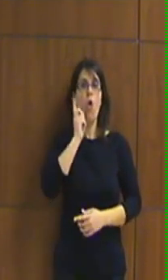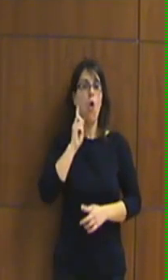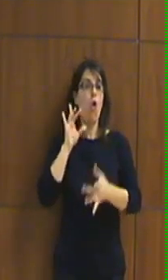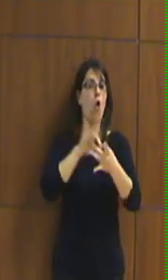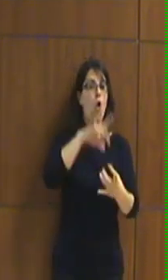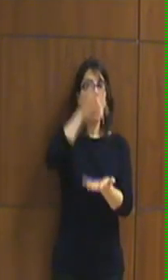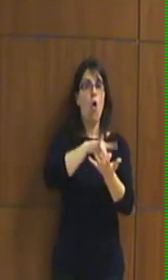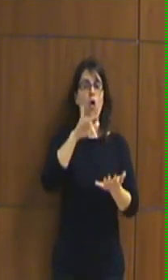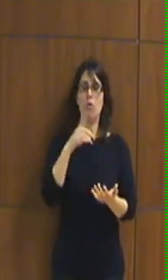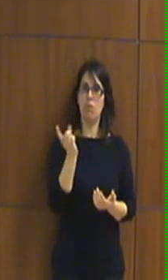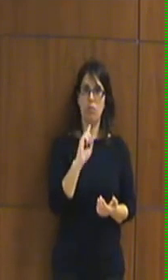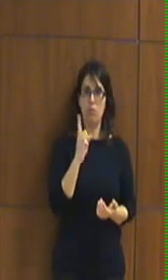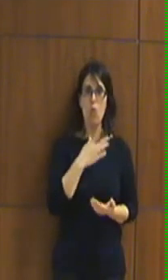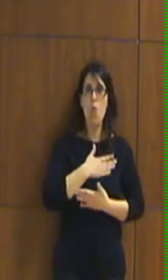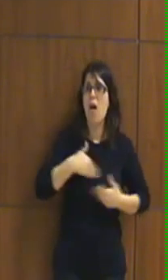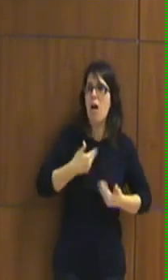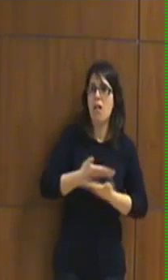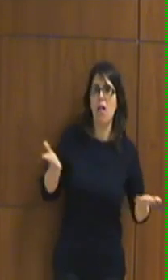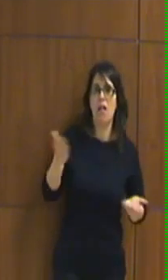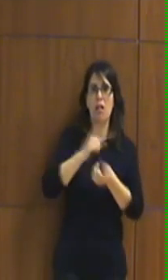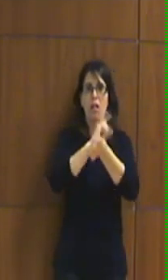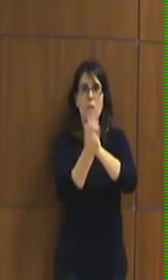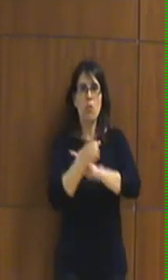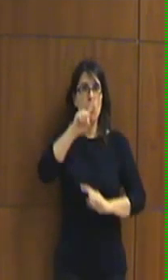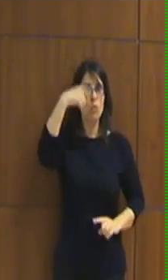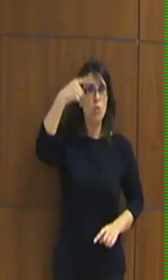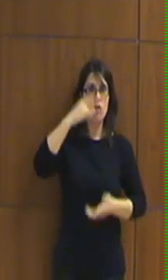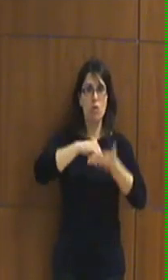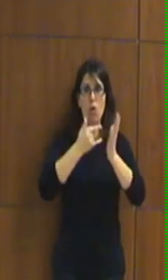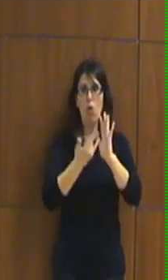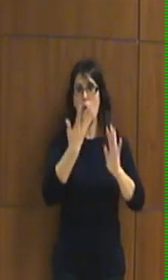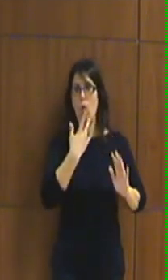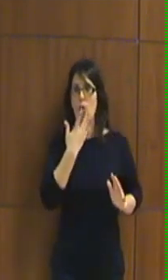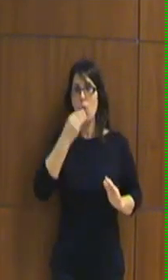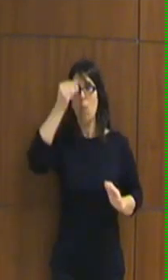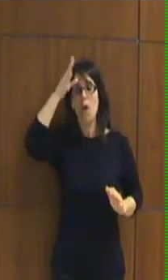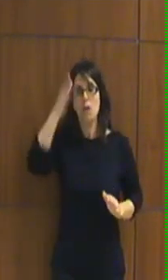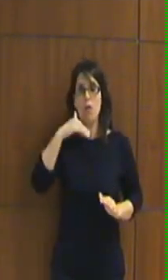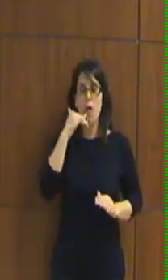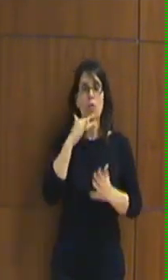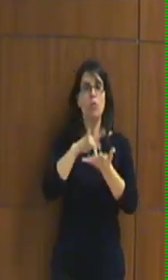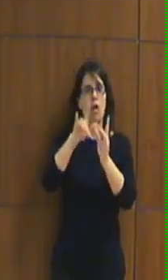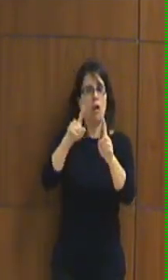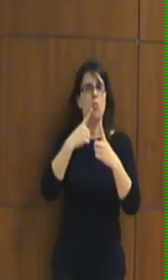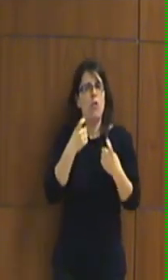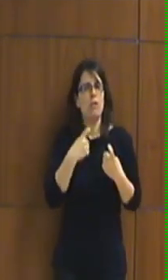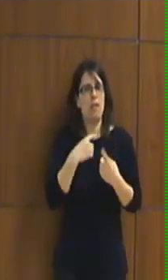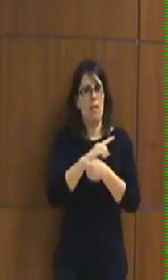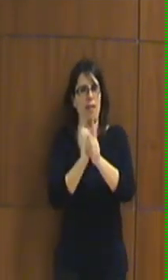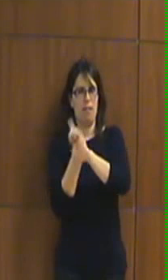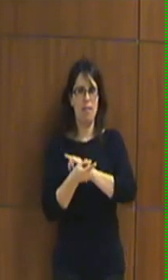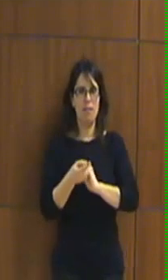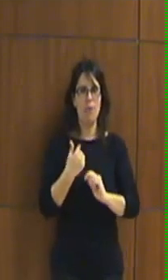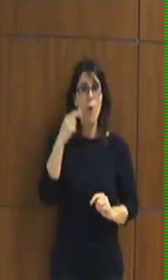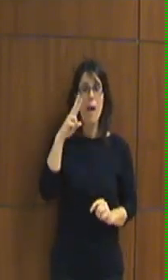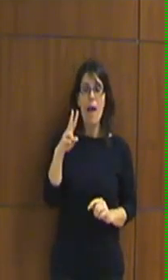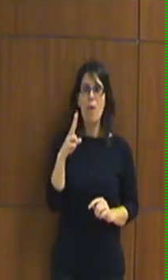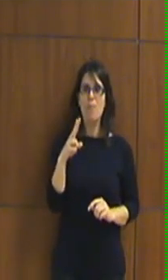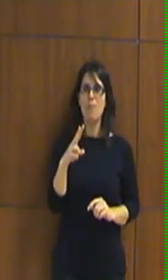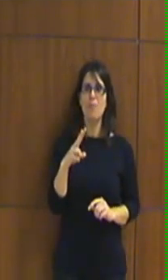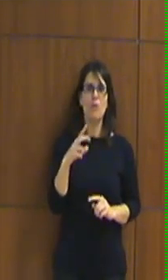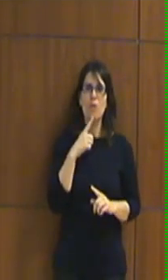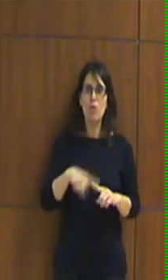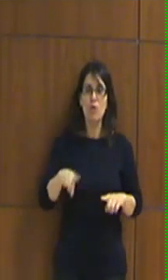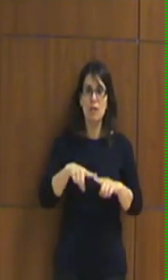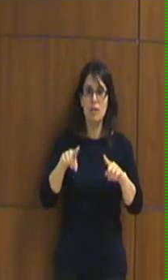cambio cultural o tecnológico o de conocimiento, ¿no? Que más que un grupo, ¿no? Pero yo al final veo que todas estas cosas son mucho más normales de